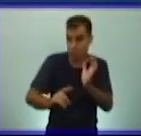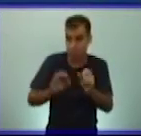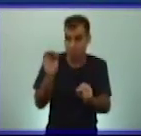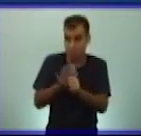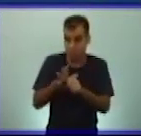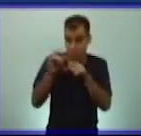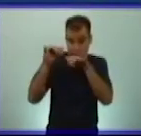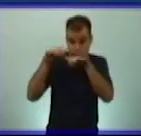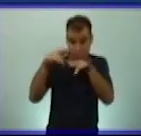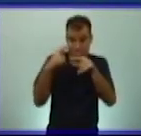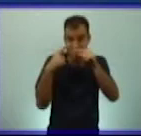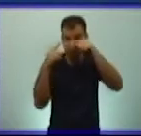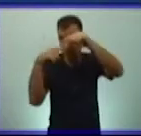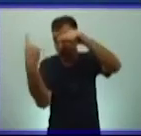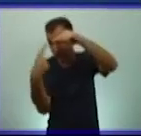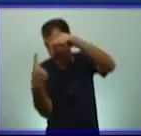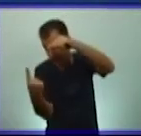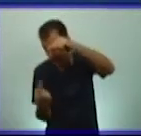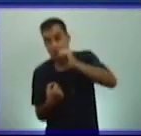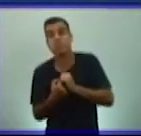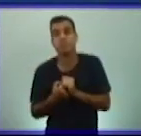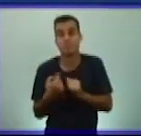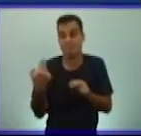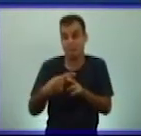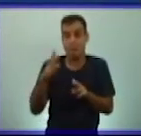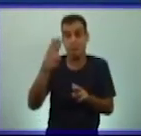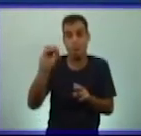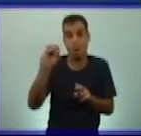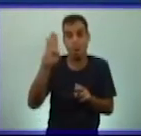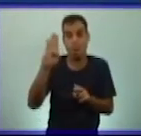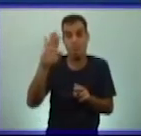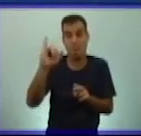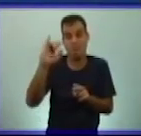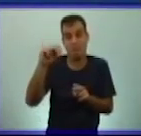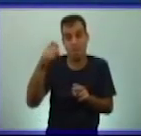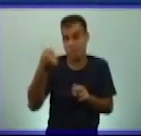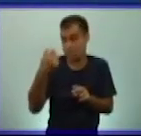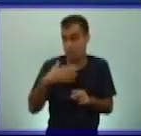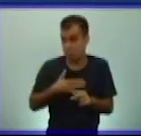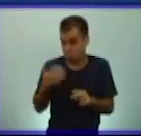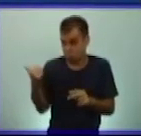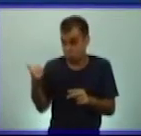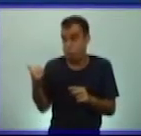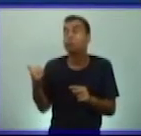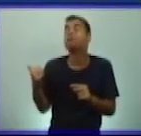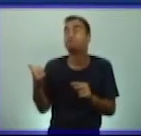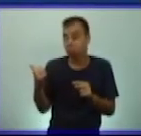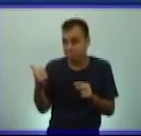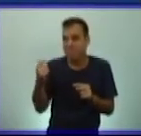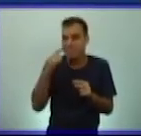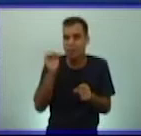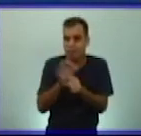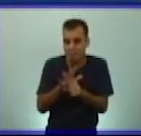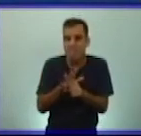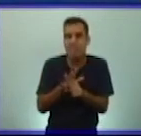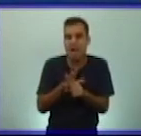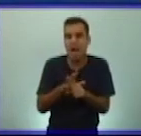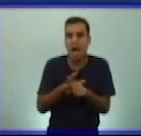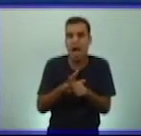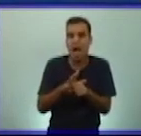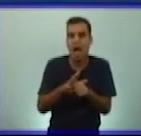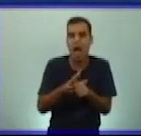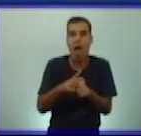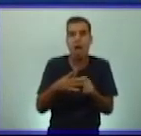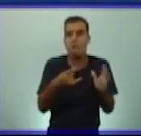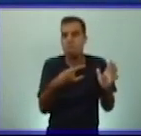circular por el enrollado, por la bobina, comienza a manifestarse entonces en la bobina un campo magnético, porque asociado a